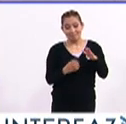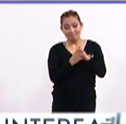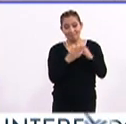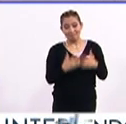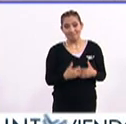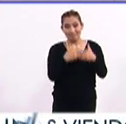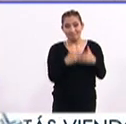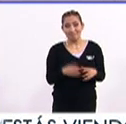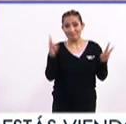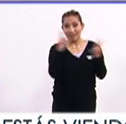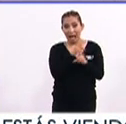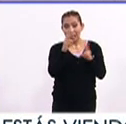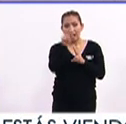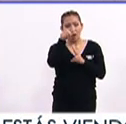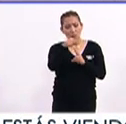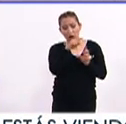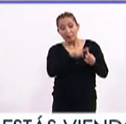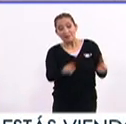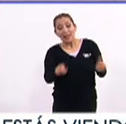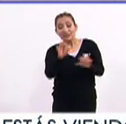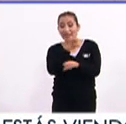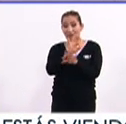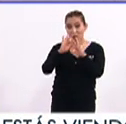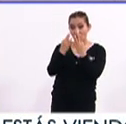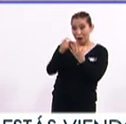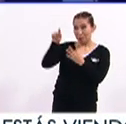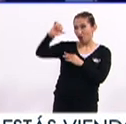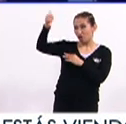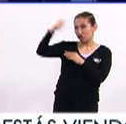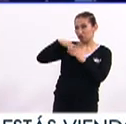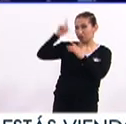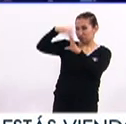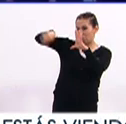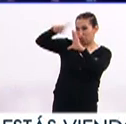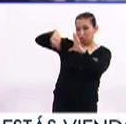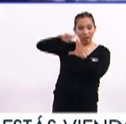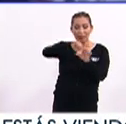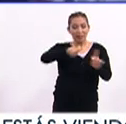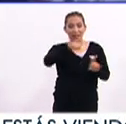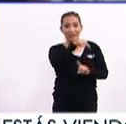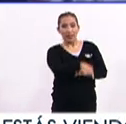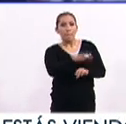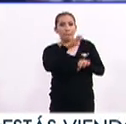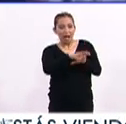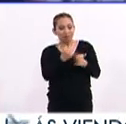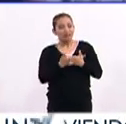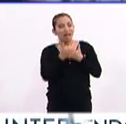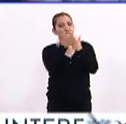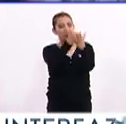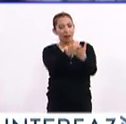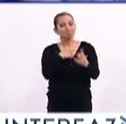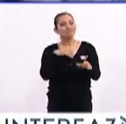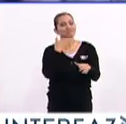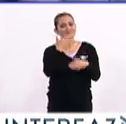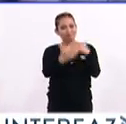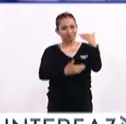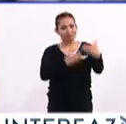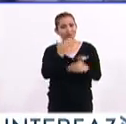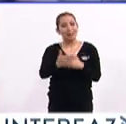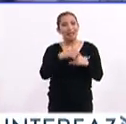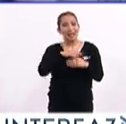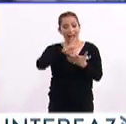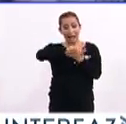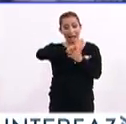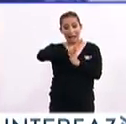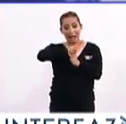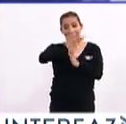que se utiliza tiene un diseño totalmente diferente a los convencionales, lo que nos permite una eficiencia mayor, y además el sistema Helix